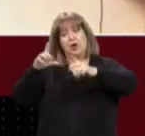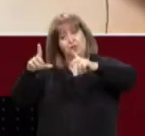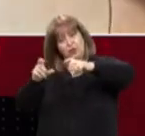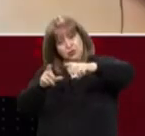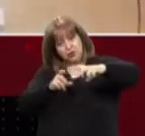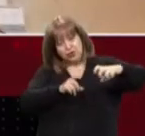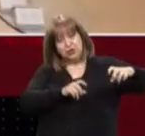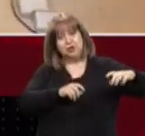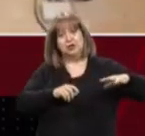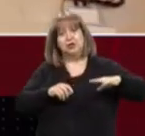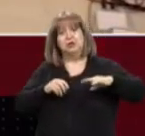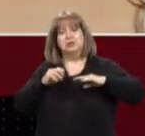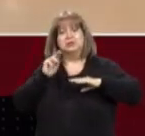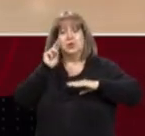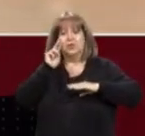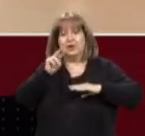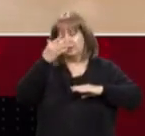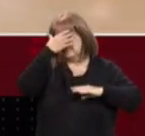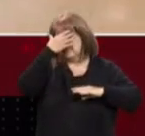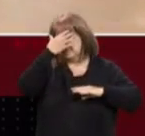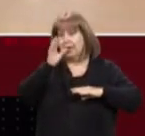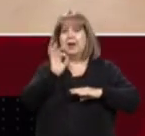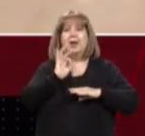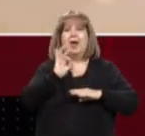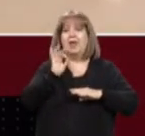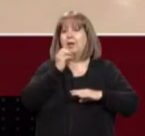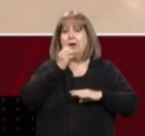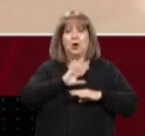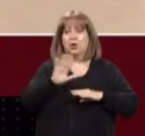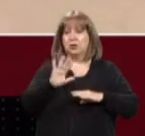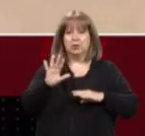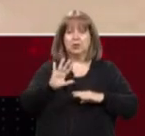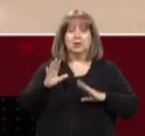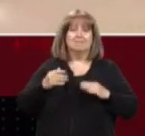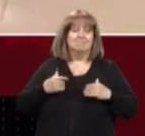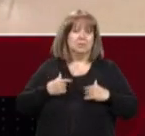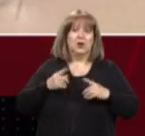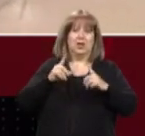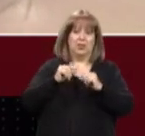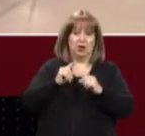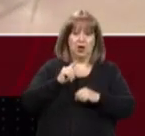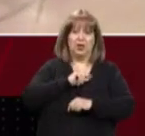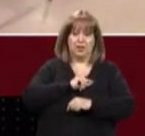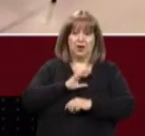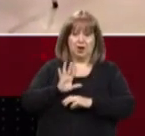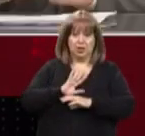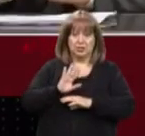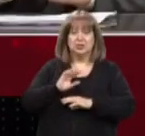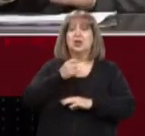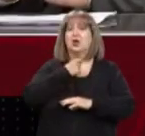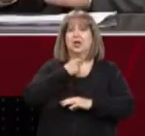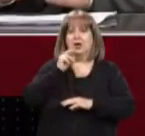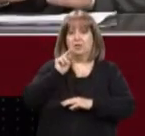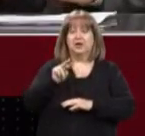realmente nos iba a hacer mal, así que nos ha cuidado permanentemente hasta el día de hoy. Le hago, Ramón, una pregunta que tiene que